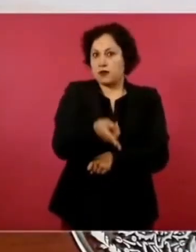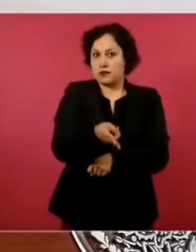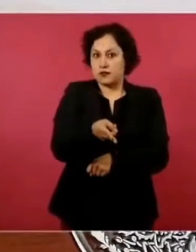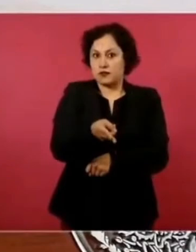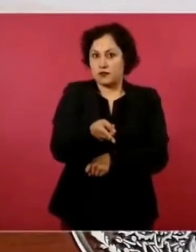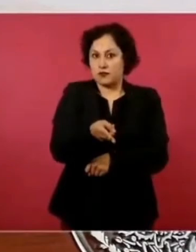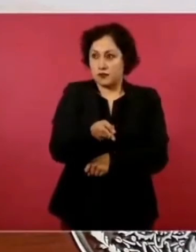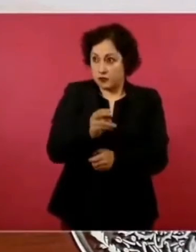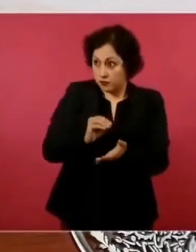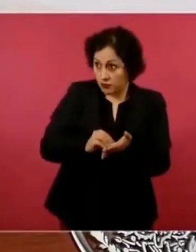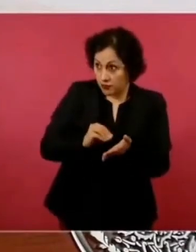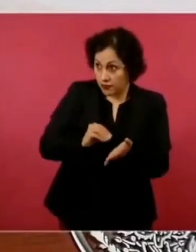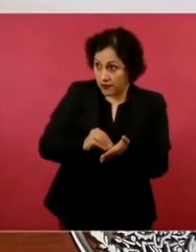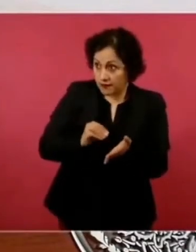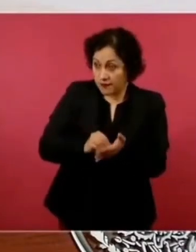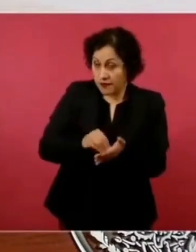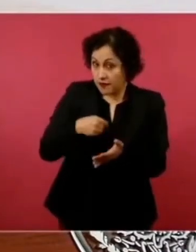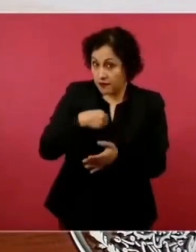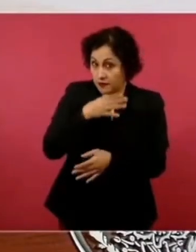Sí.